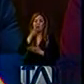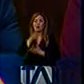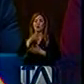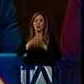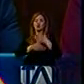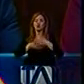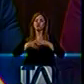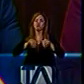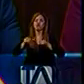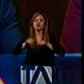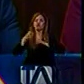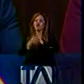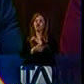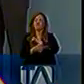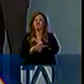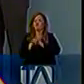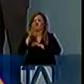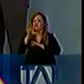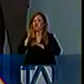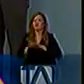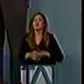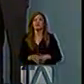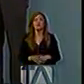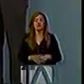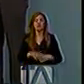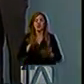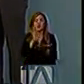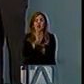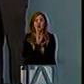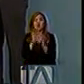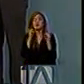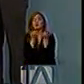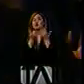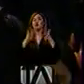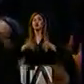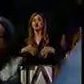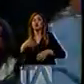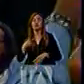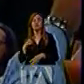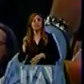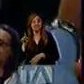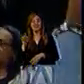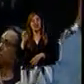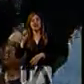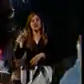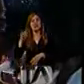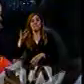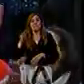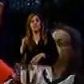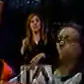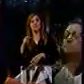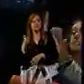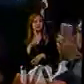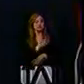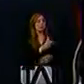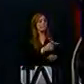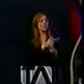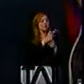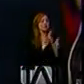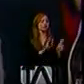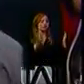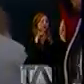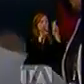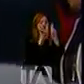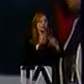un proceso de acción administrativa, ¿no? Según las versiones, la legisladora correísta Sofía Espín ofreció a Falcón protección de las